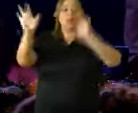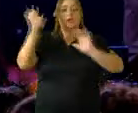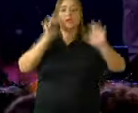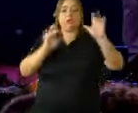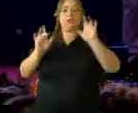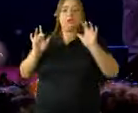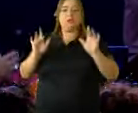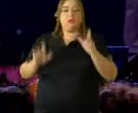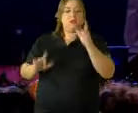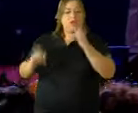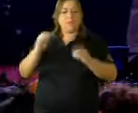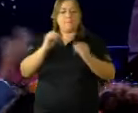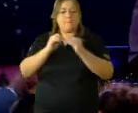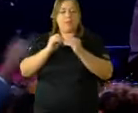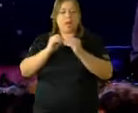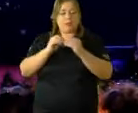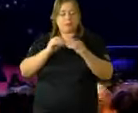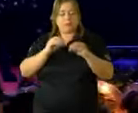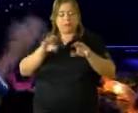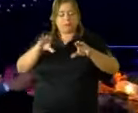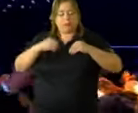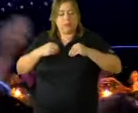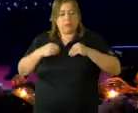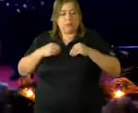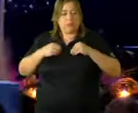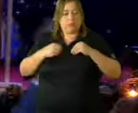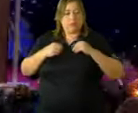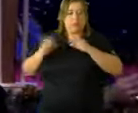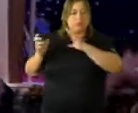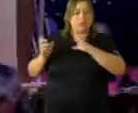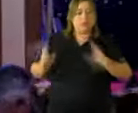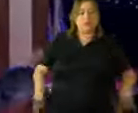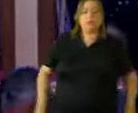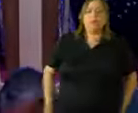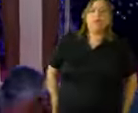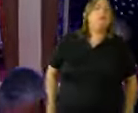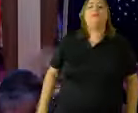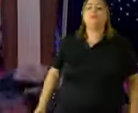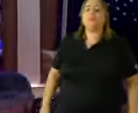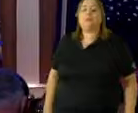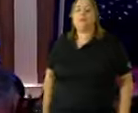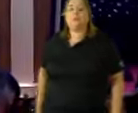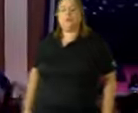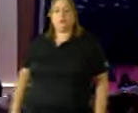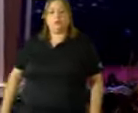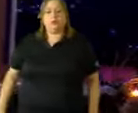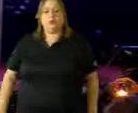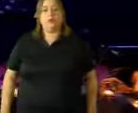Que mi fe